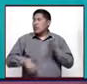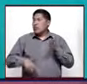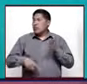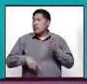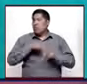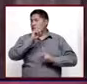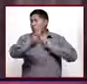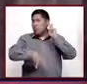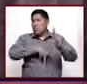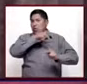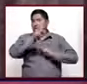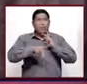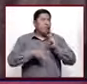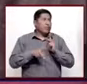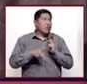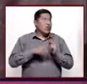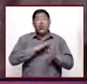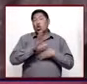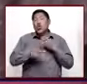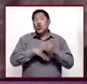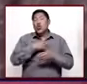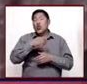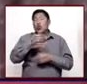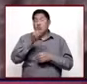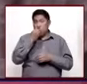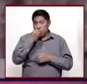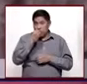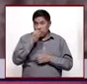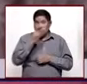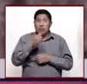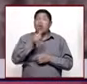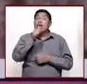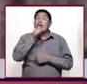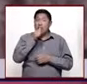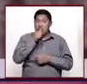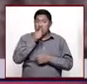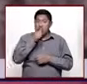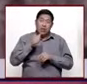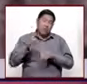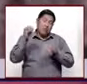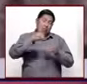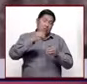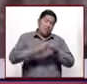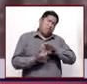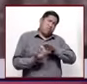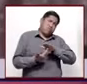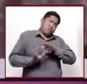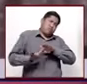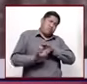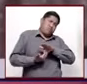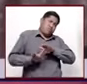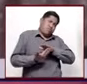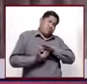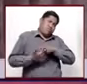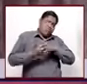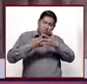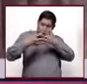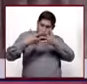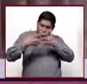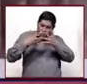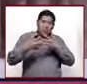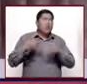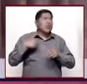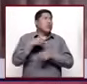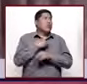la población de todo consumo de alimentos y agua principalmente tiene que ser hervida previamente y tamizada en este caso, ¿no? Hemos